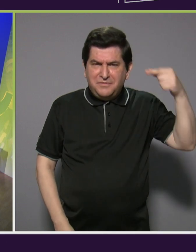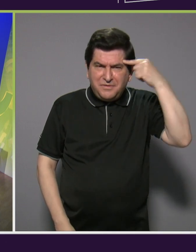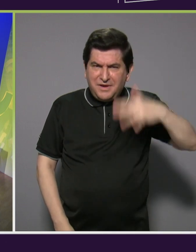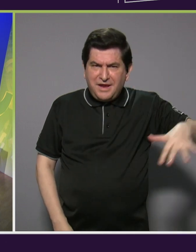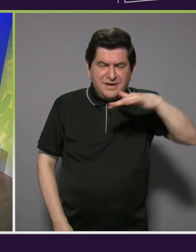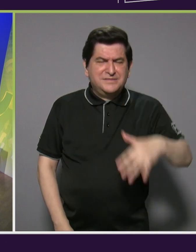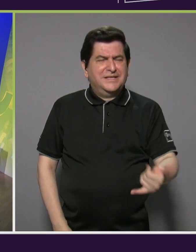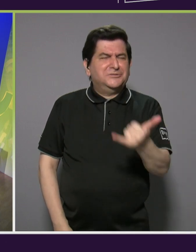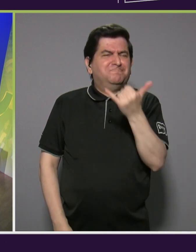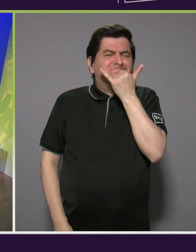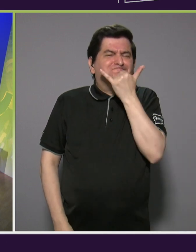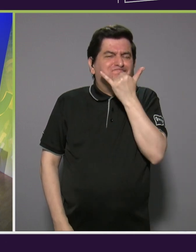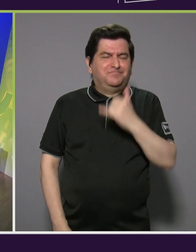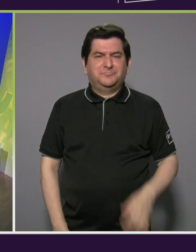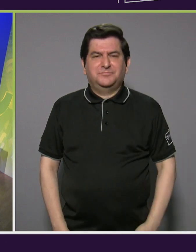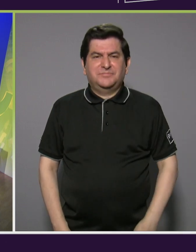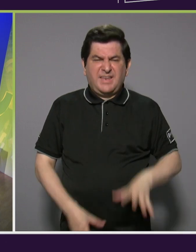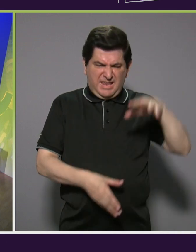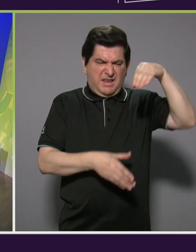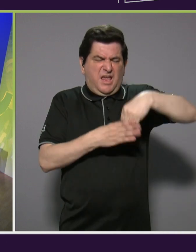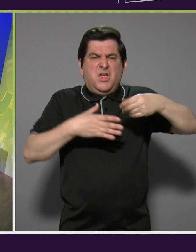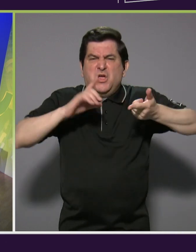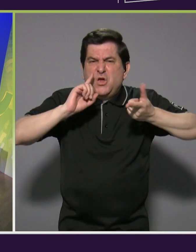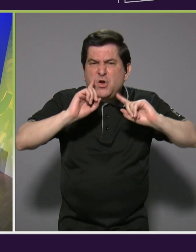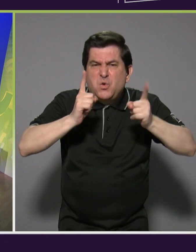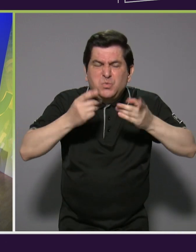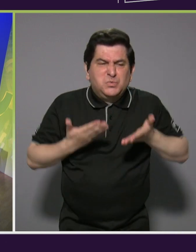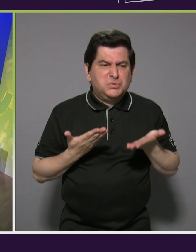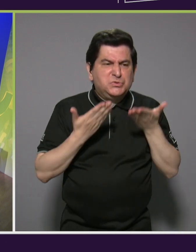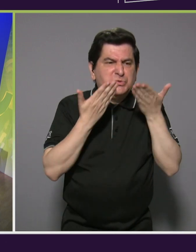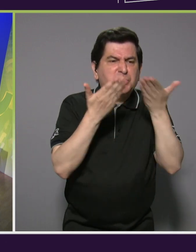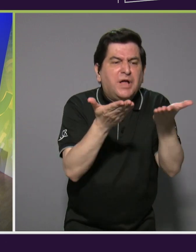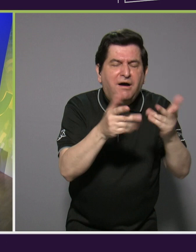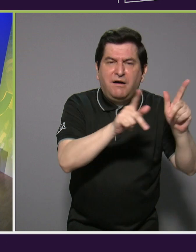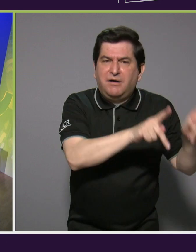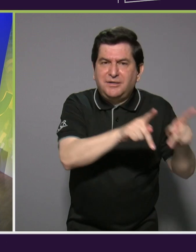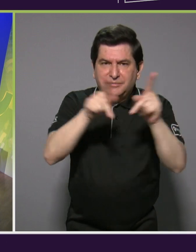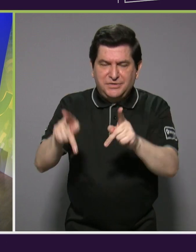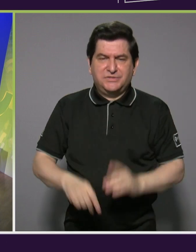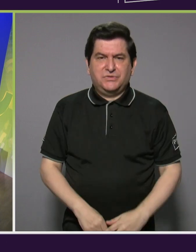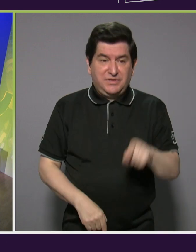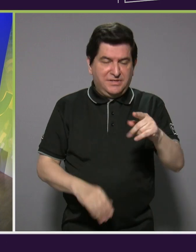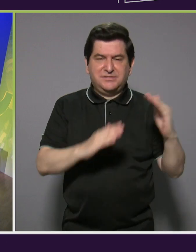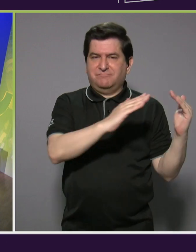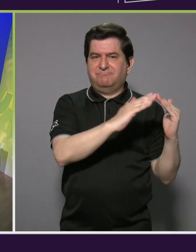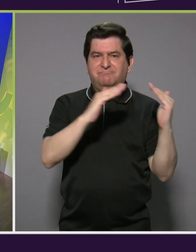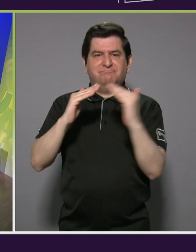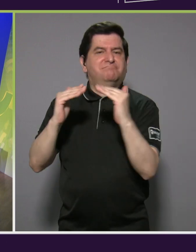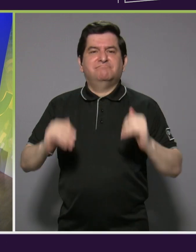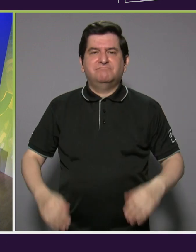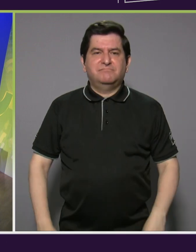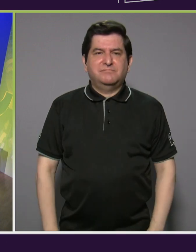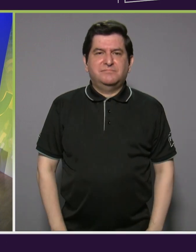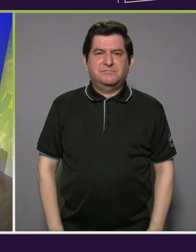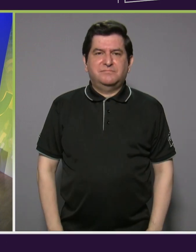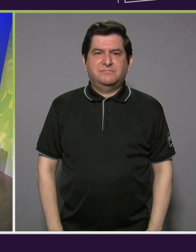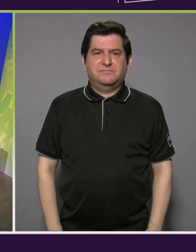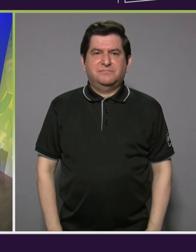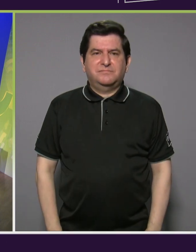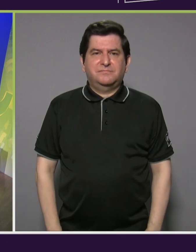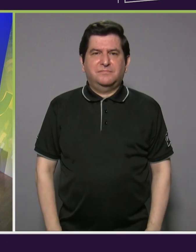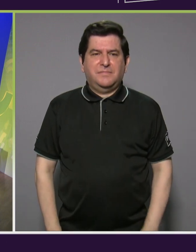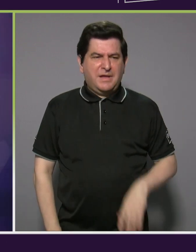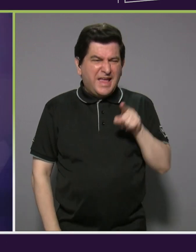sentido. ¿Cuál es la inclusión que se le está dando a estas personas en estas residencias? ¿Cómo es